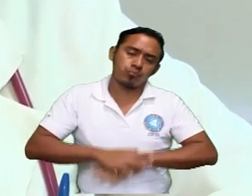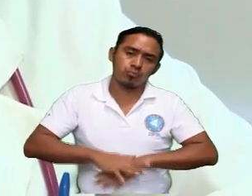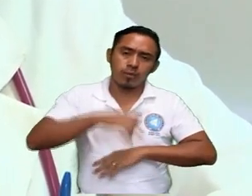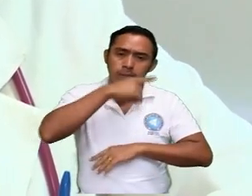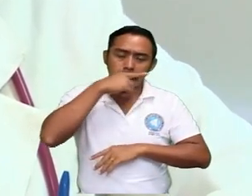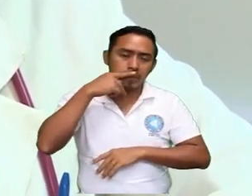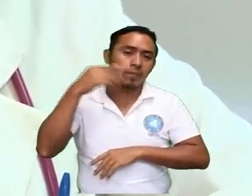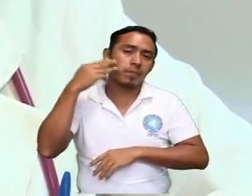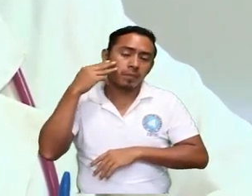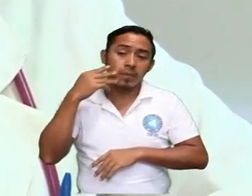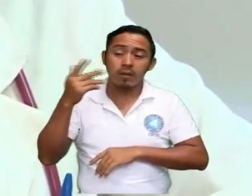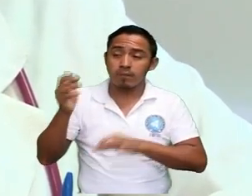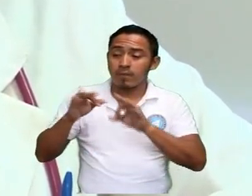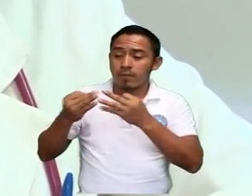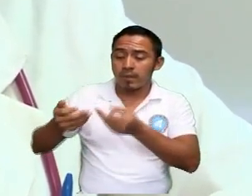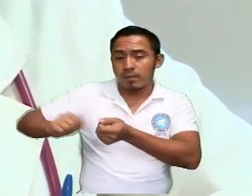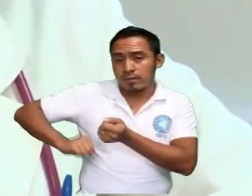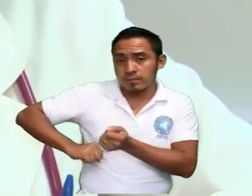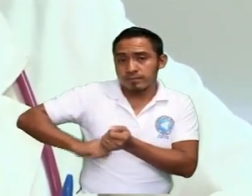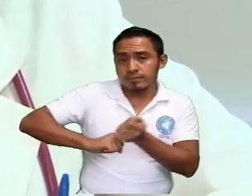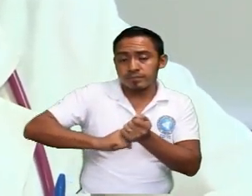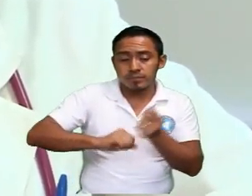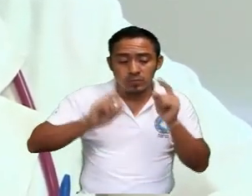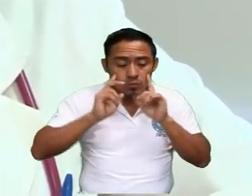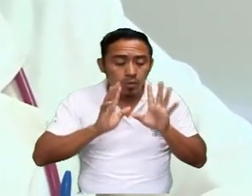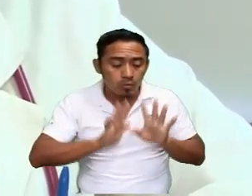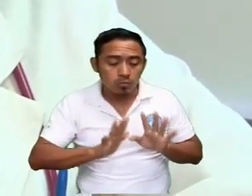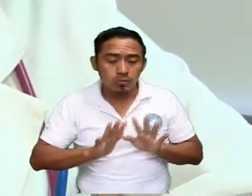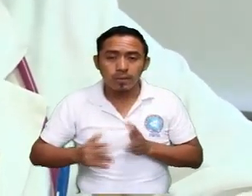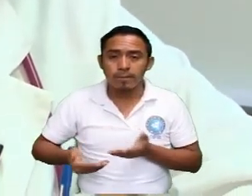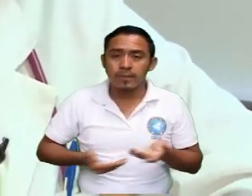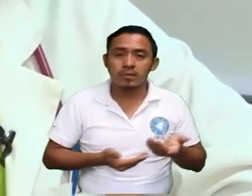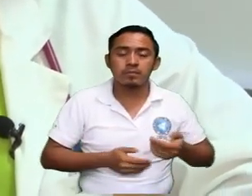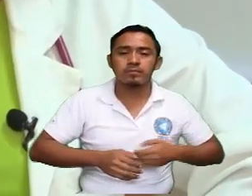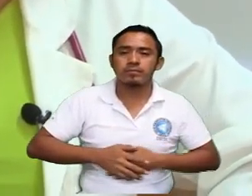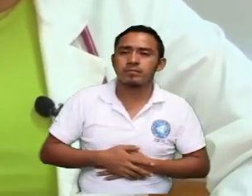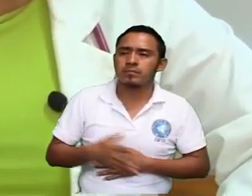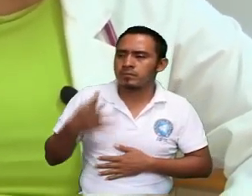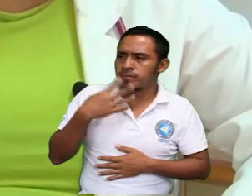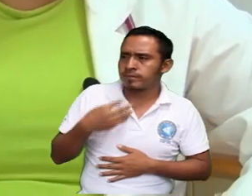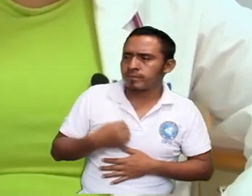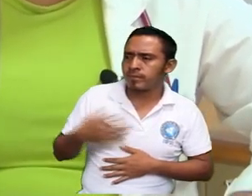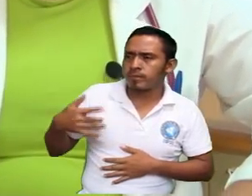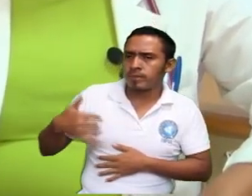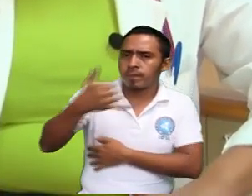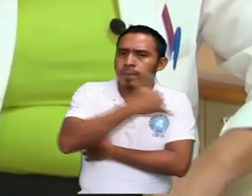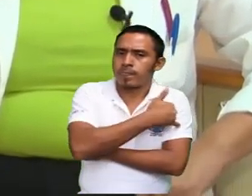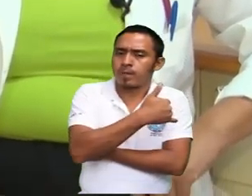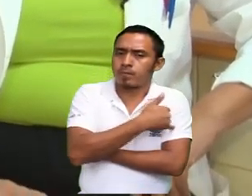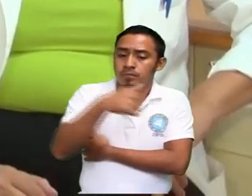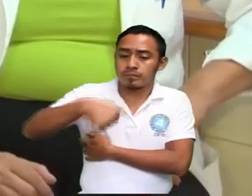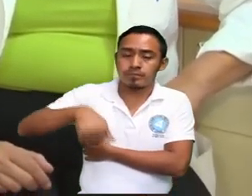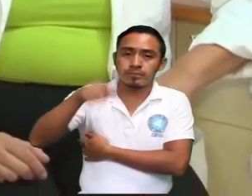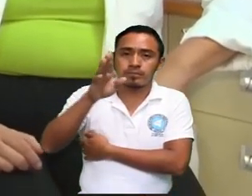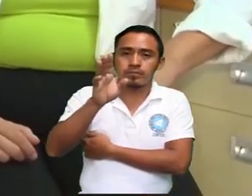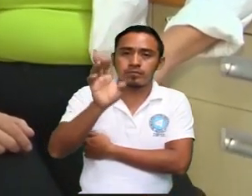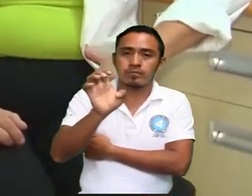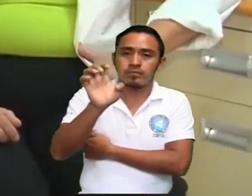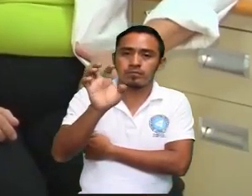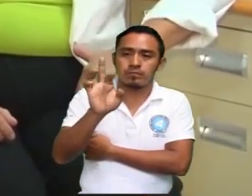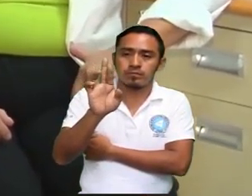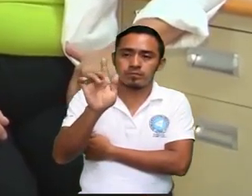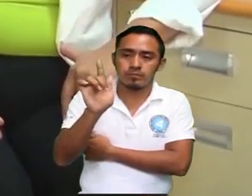está la familia colaborando en el cuidado del niño. Pero usted me dice, doctora, que el hospital Berta Calderón